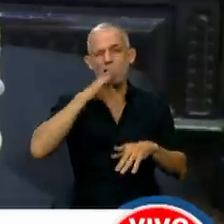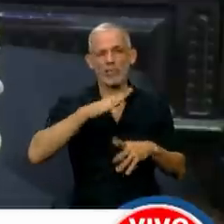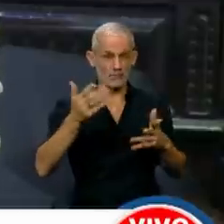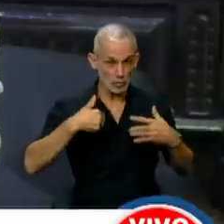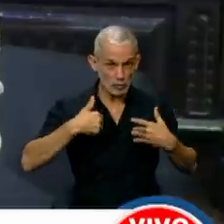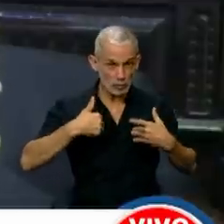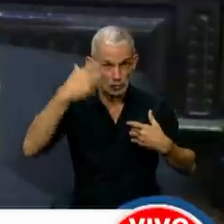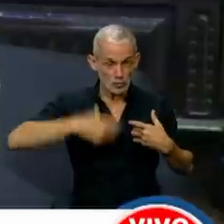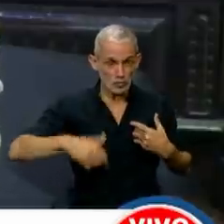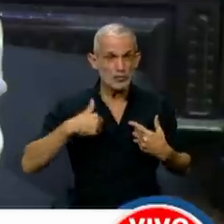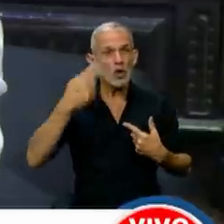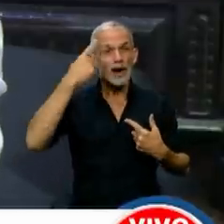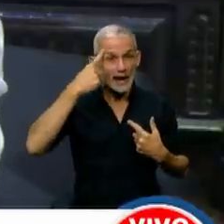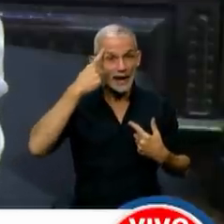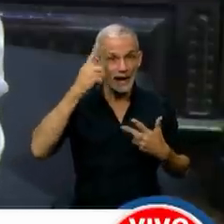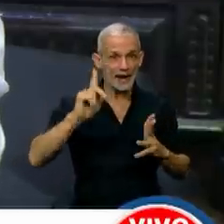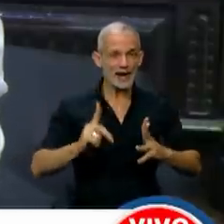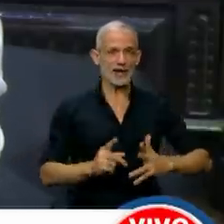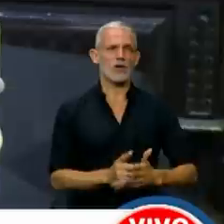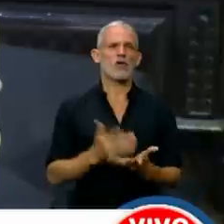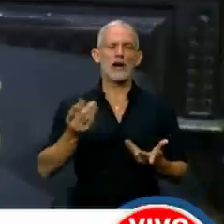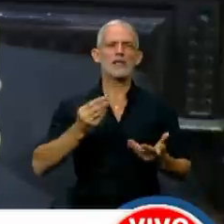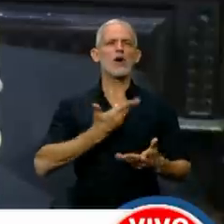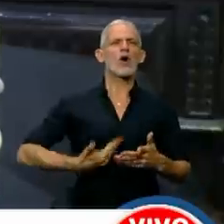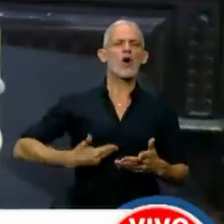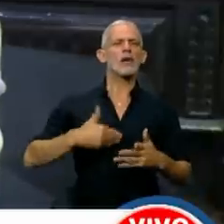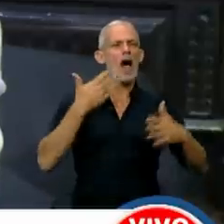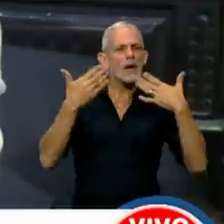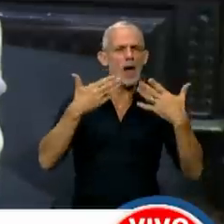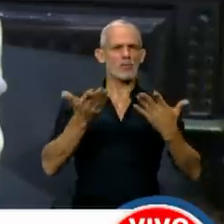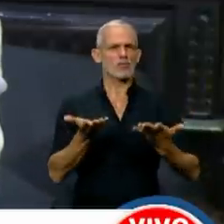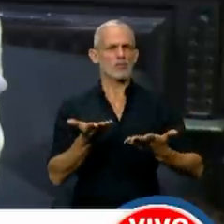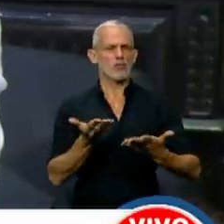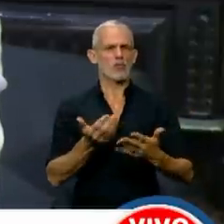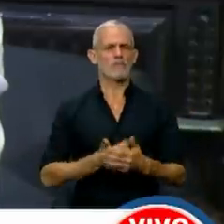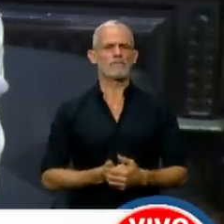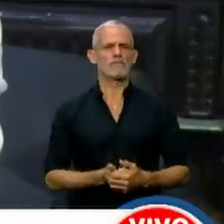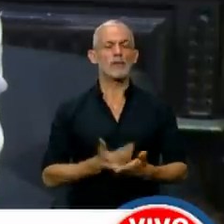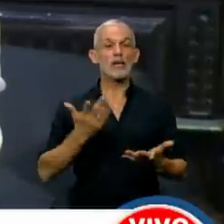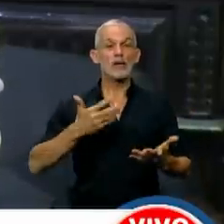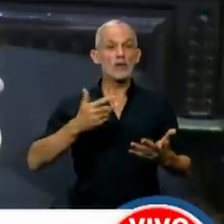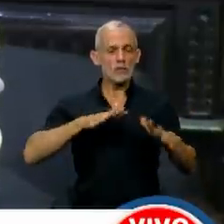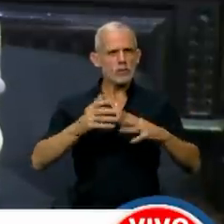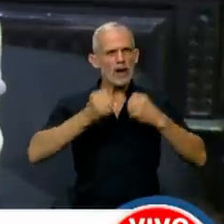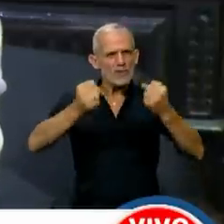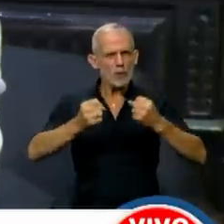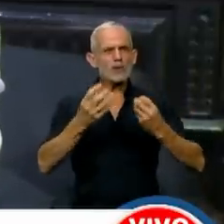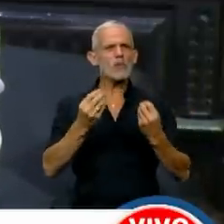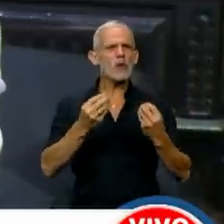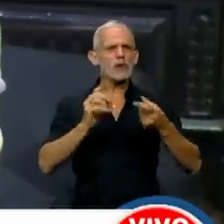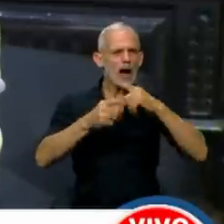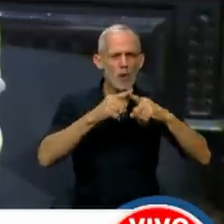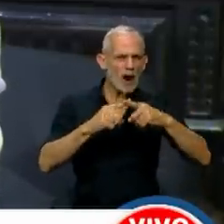soy de los que creen que se gobierna hablando que se gobierna haciendo el esfuerzo por llegar a